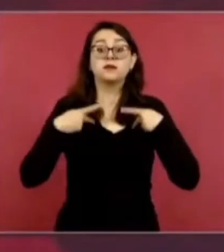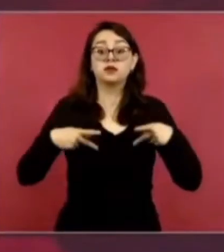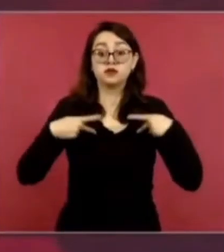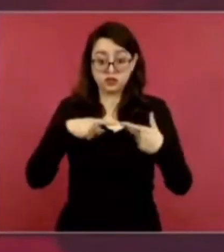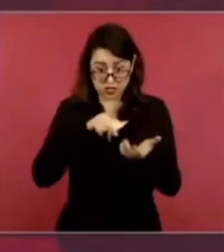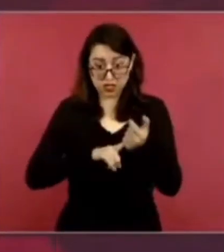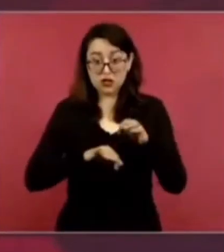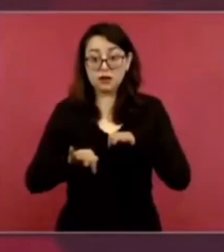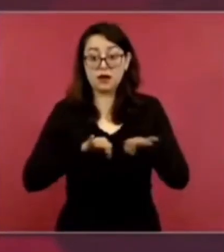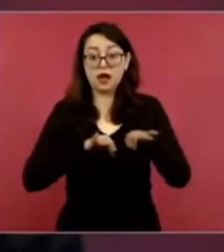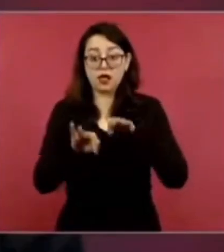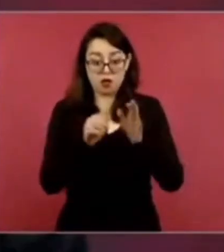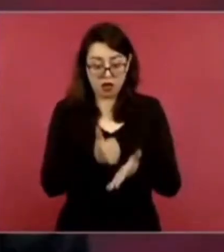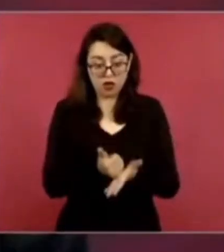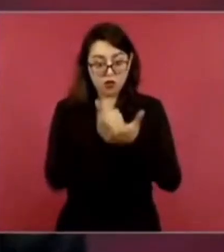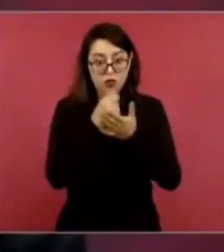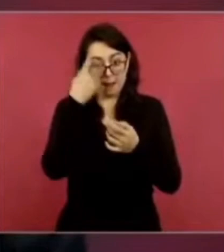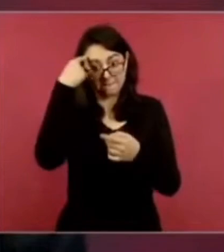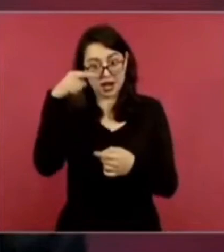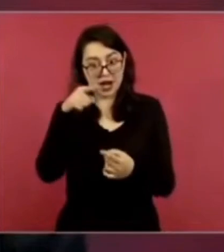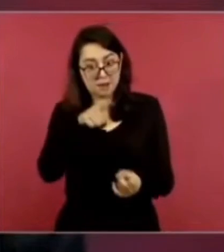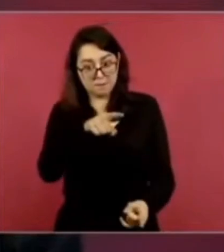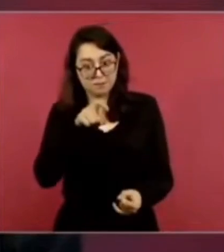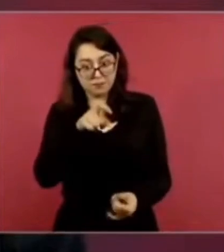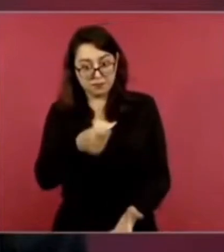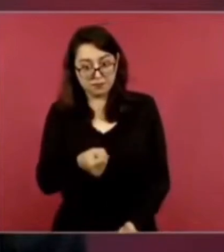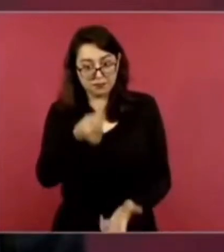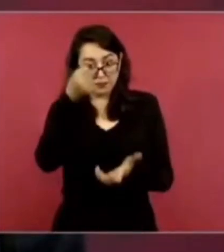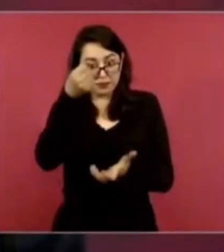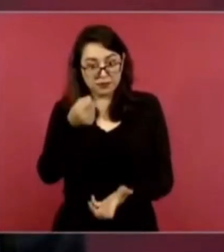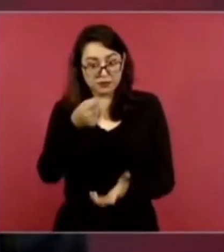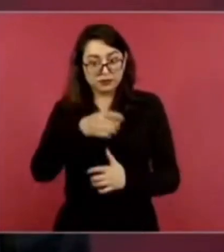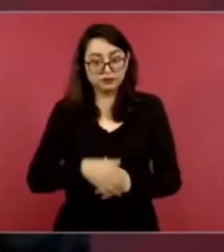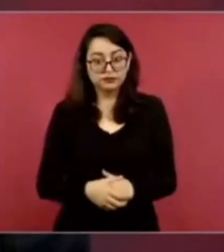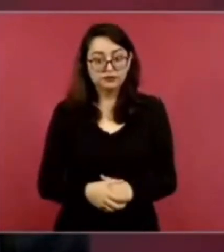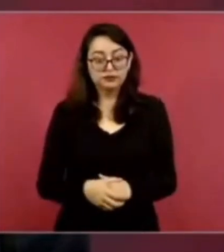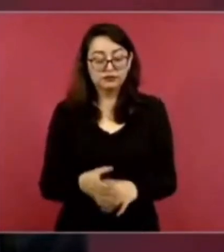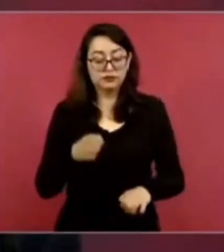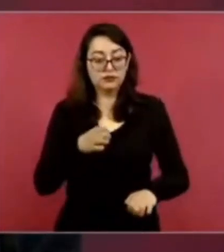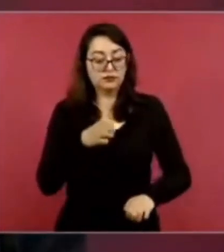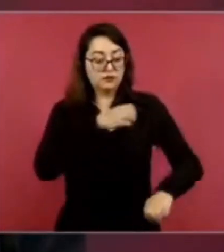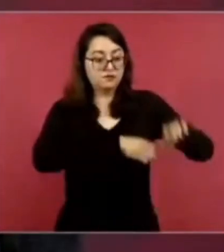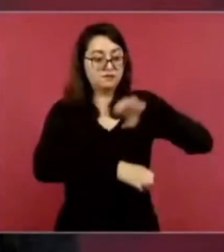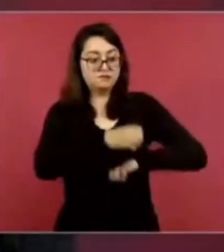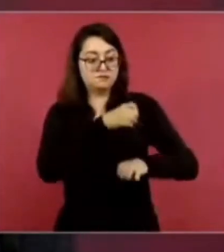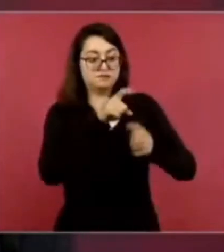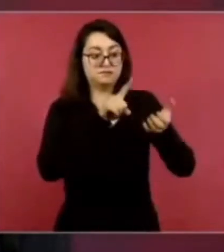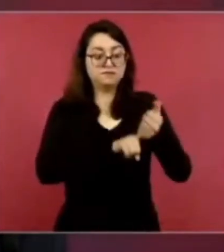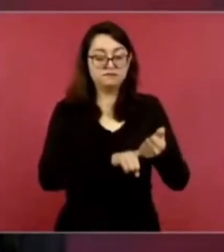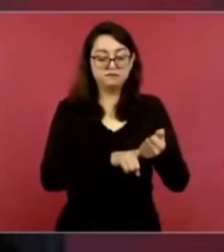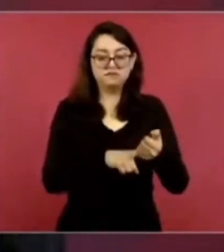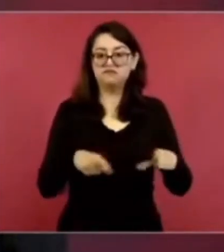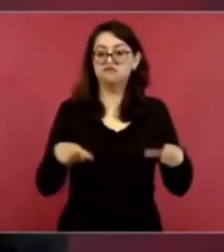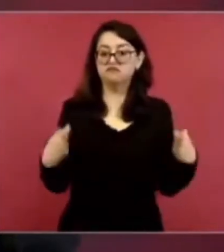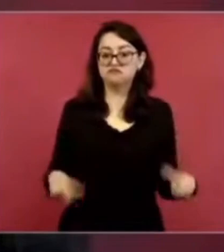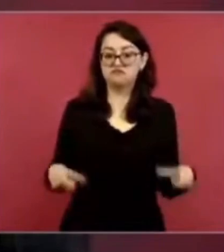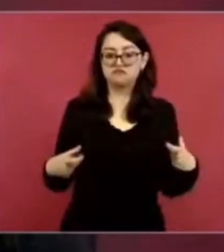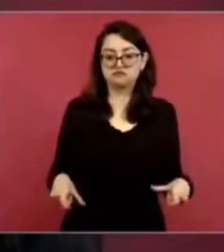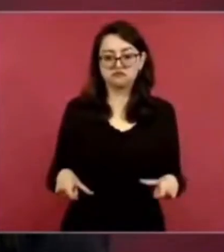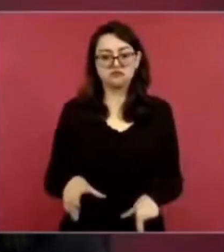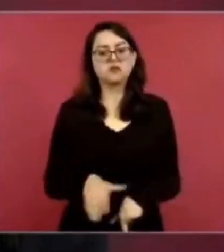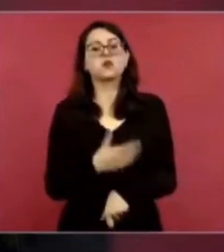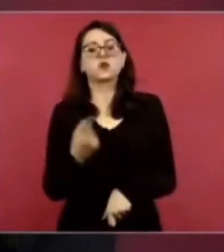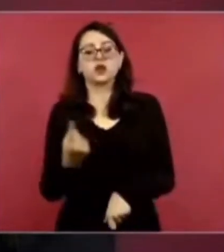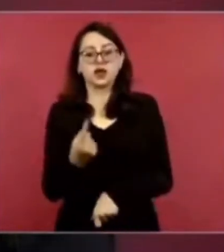O sea, y a veces eso no se toma en cuenta. Entonces, se produce la